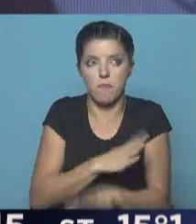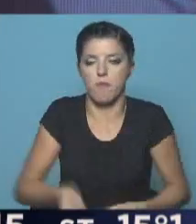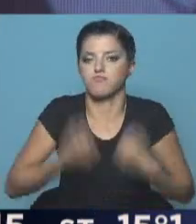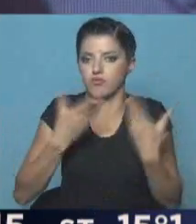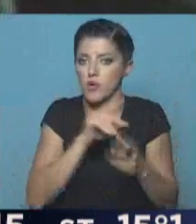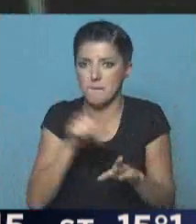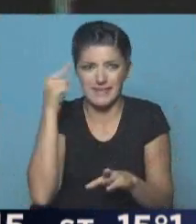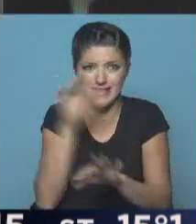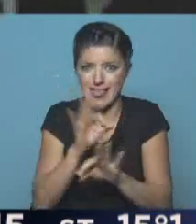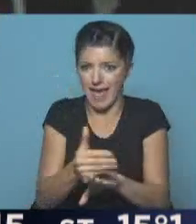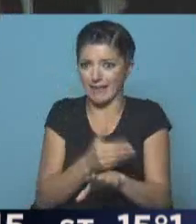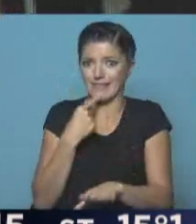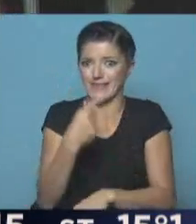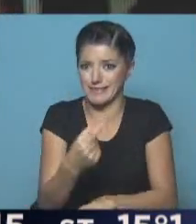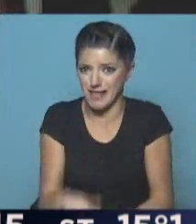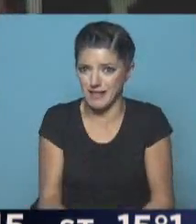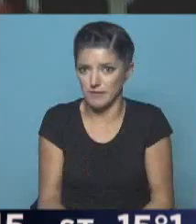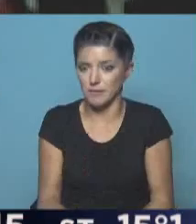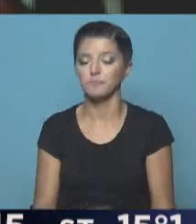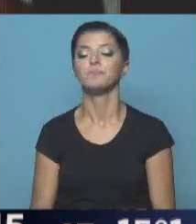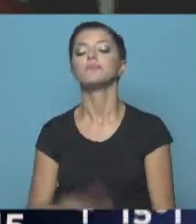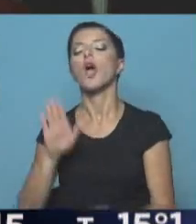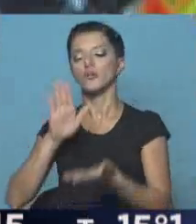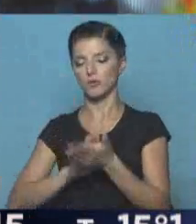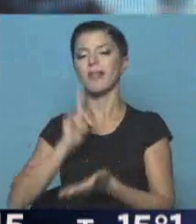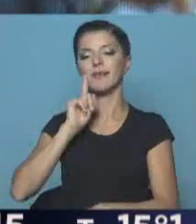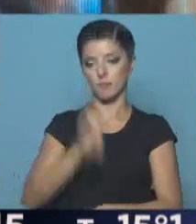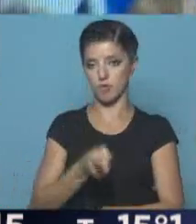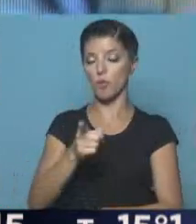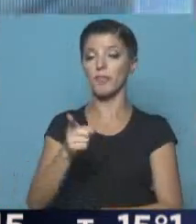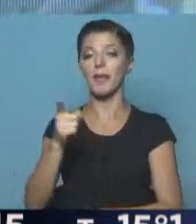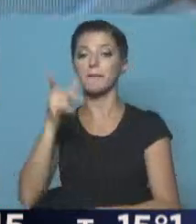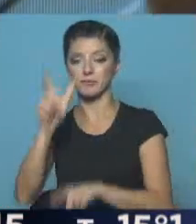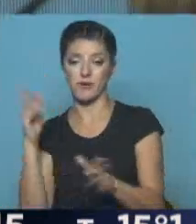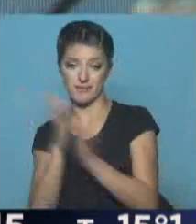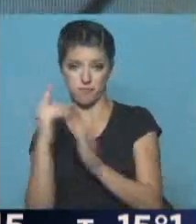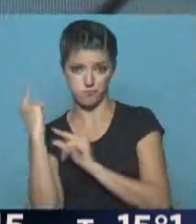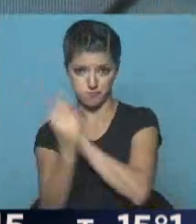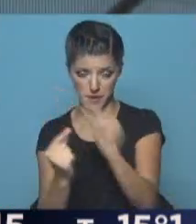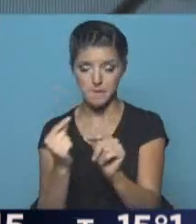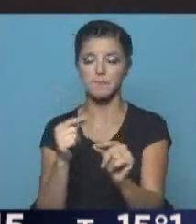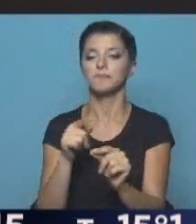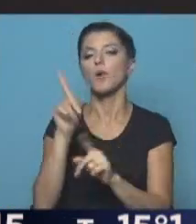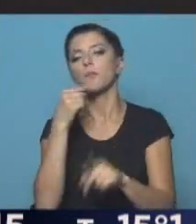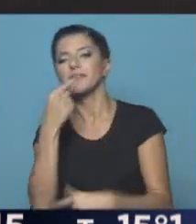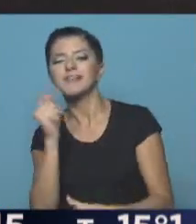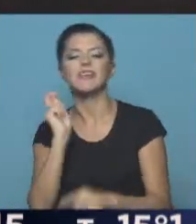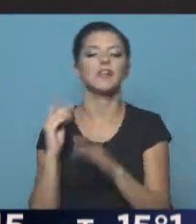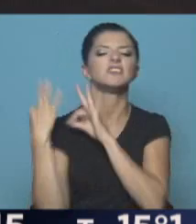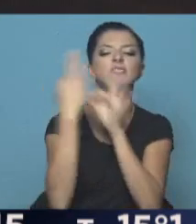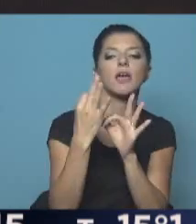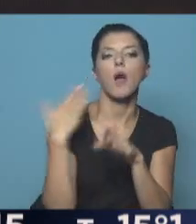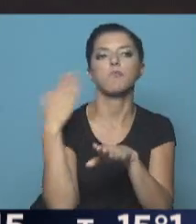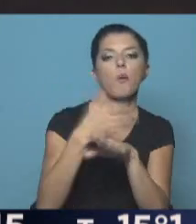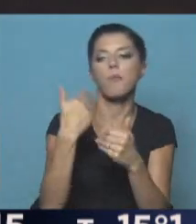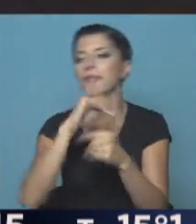mínima meditación. De todos modos, en relación al decreto migratorio que entró en vigencia, uno podría, estamos discutiendo quién entra, quién no entra, los tíos,